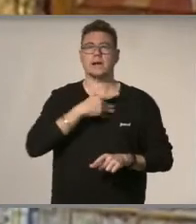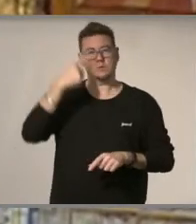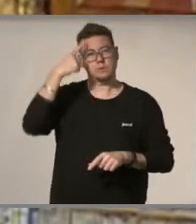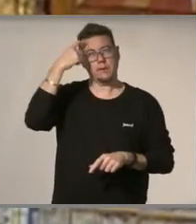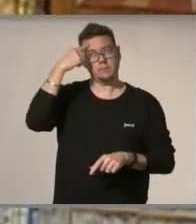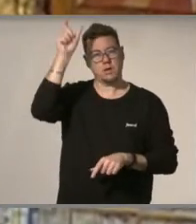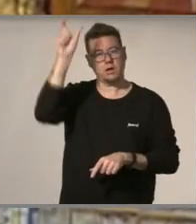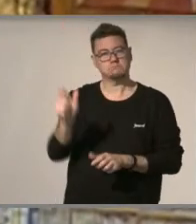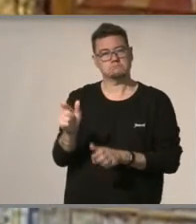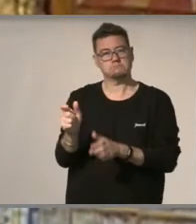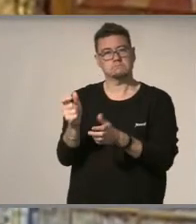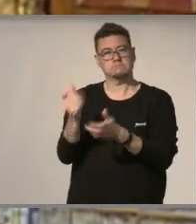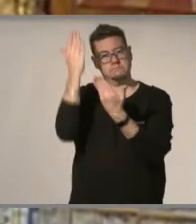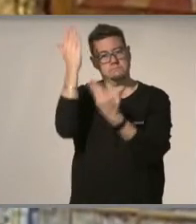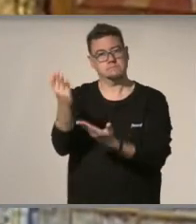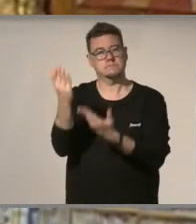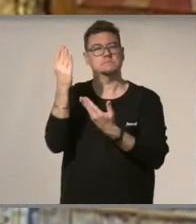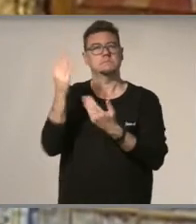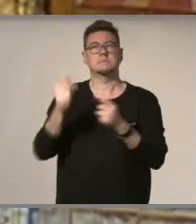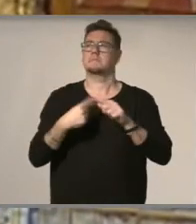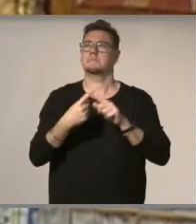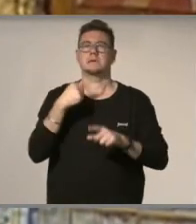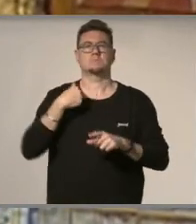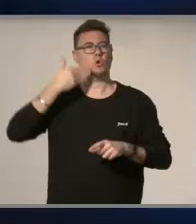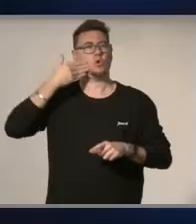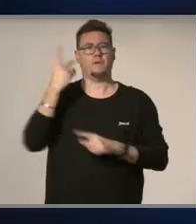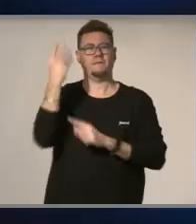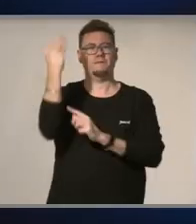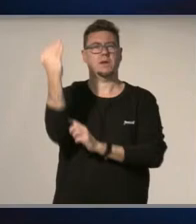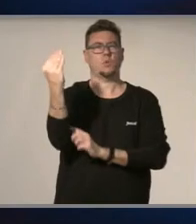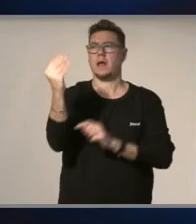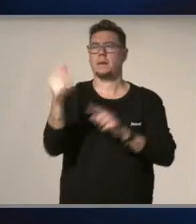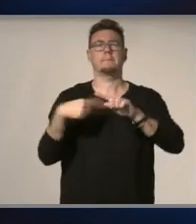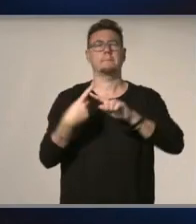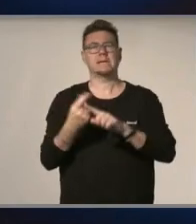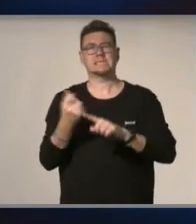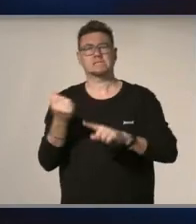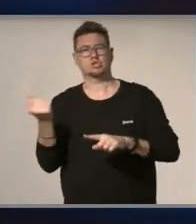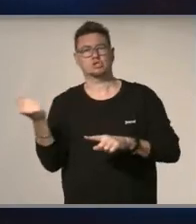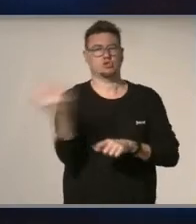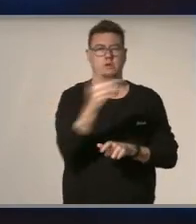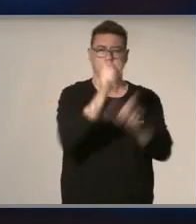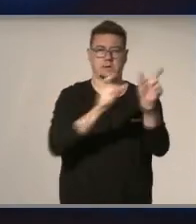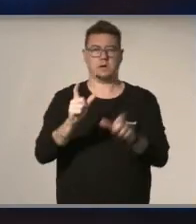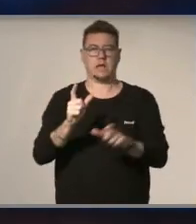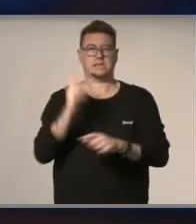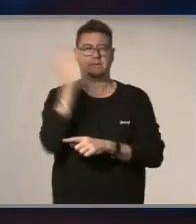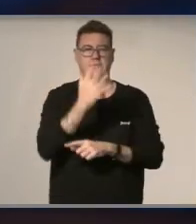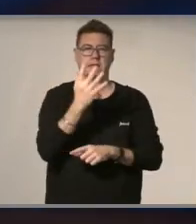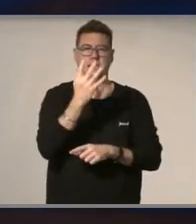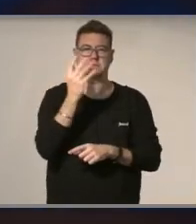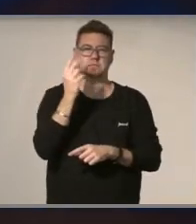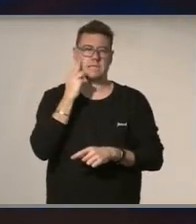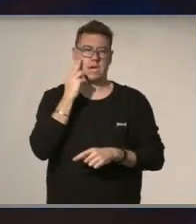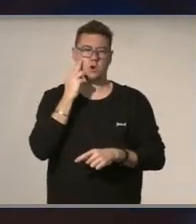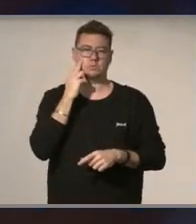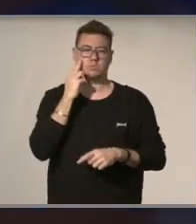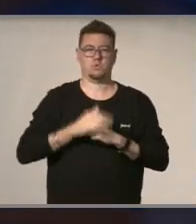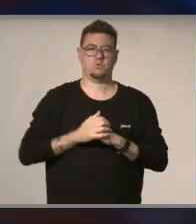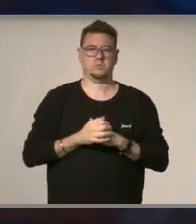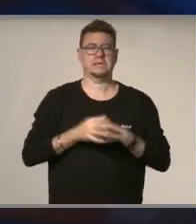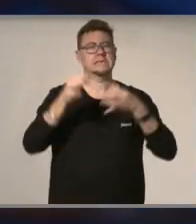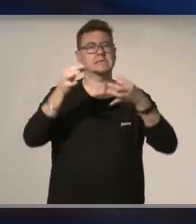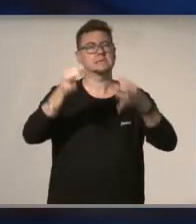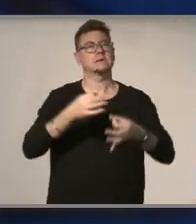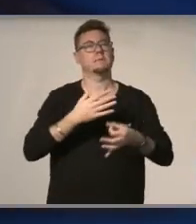memoria y para dignificar no solo su figura, sino a todas las víctimas del terrorismo. Siempre hemos querido rendirles un